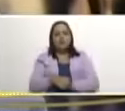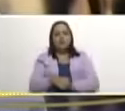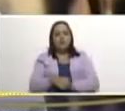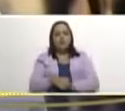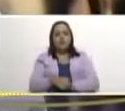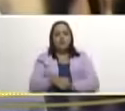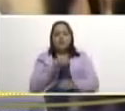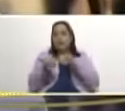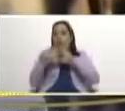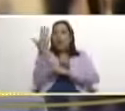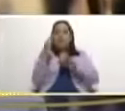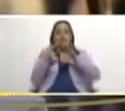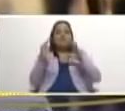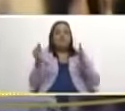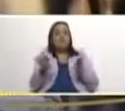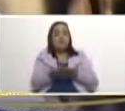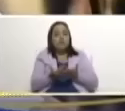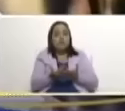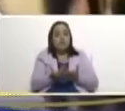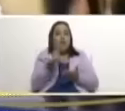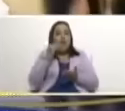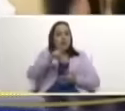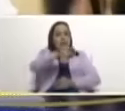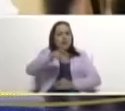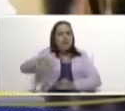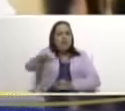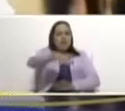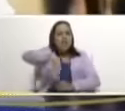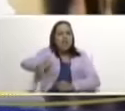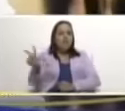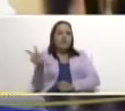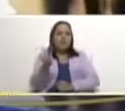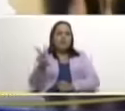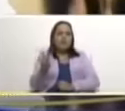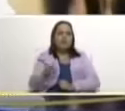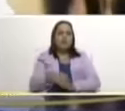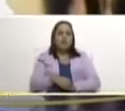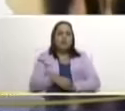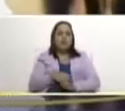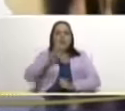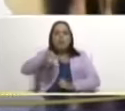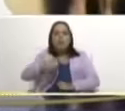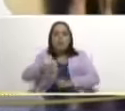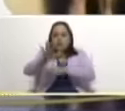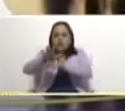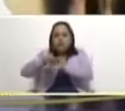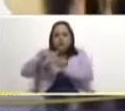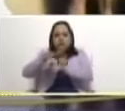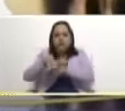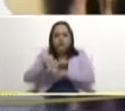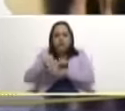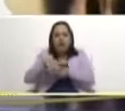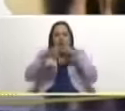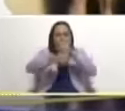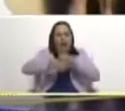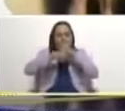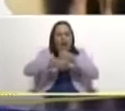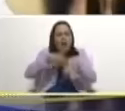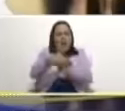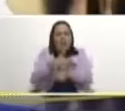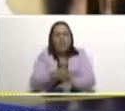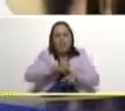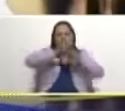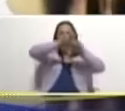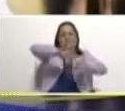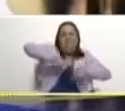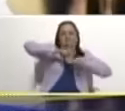Fama mundial tiene los llaneros de Venezuela para domar los caballos más